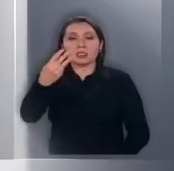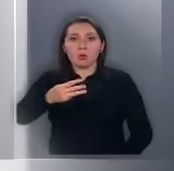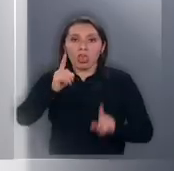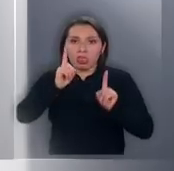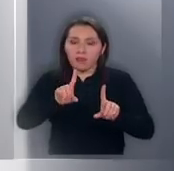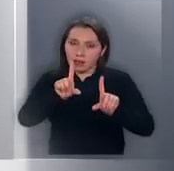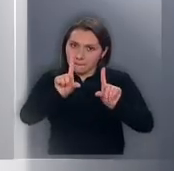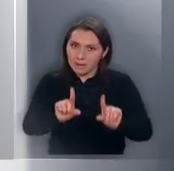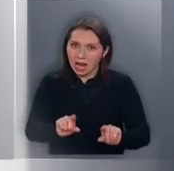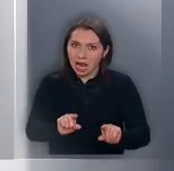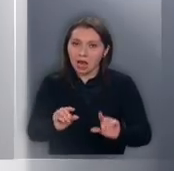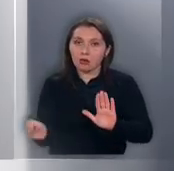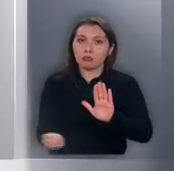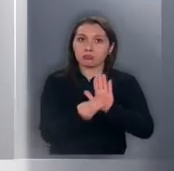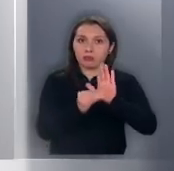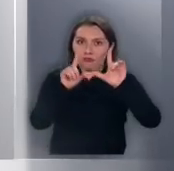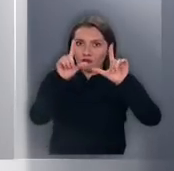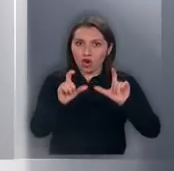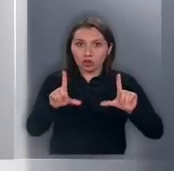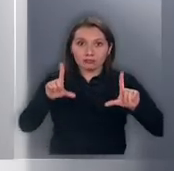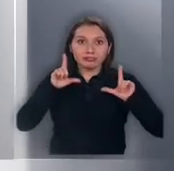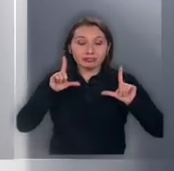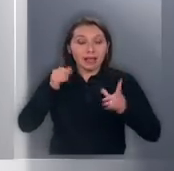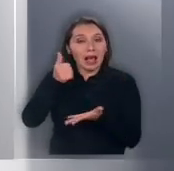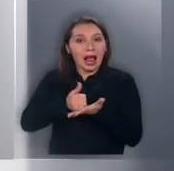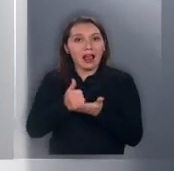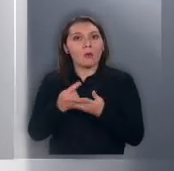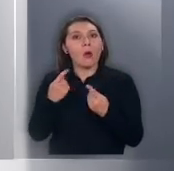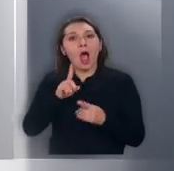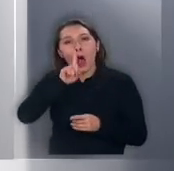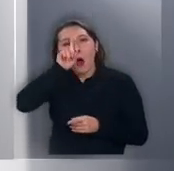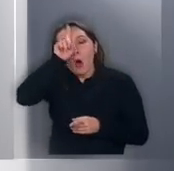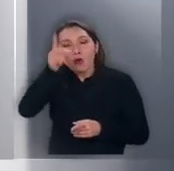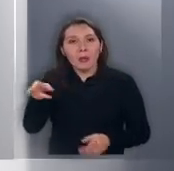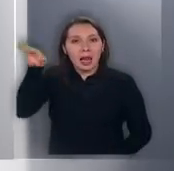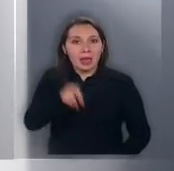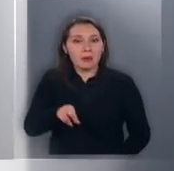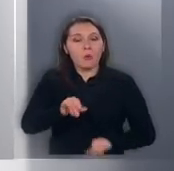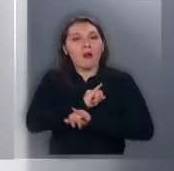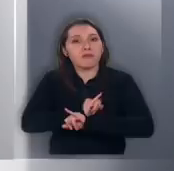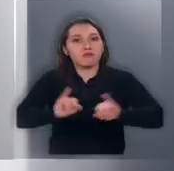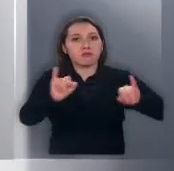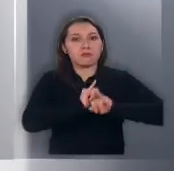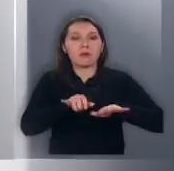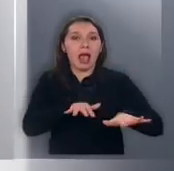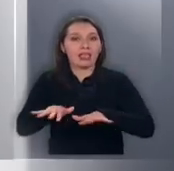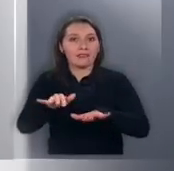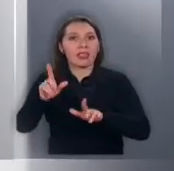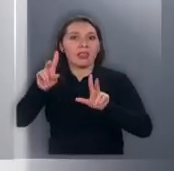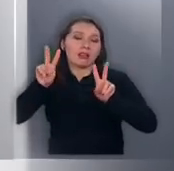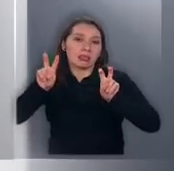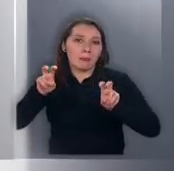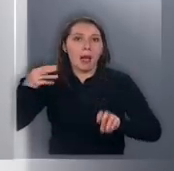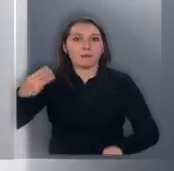debe abstenerse de incorporar la imagen de la alcaldesa como una práctica reiterada en la difusión de actividades